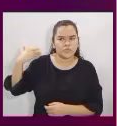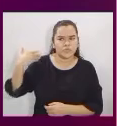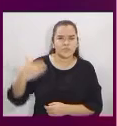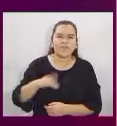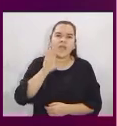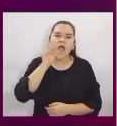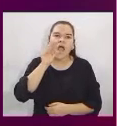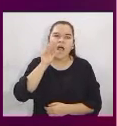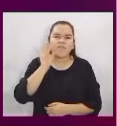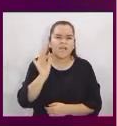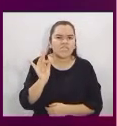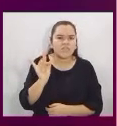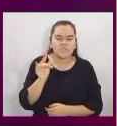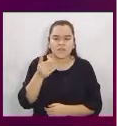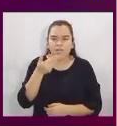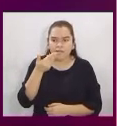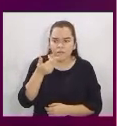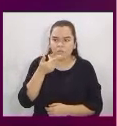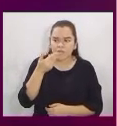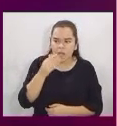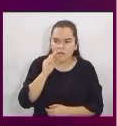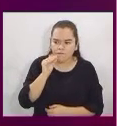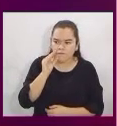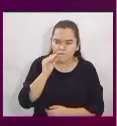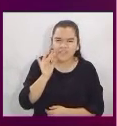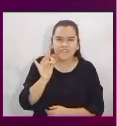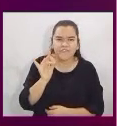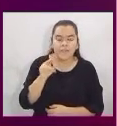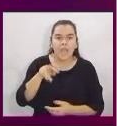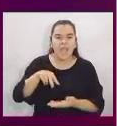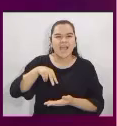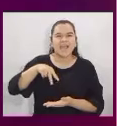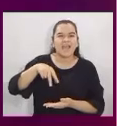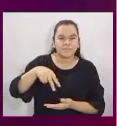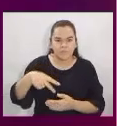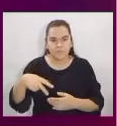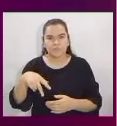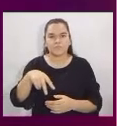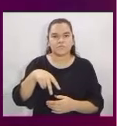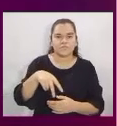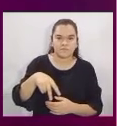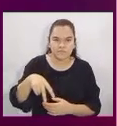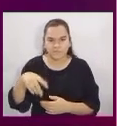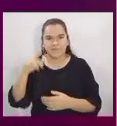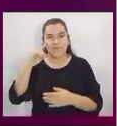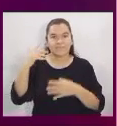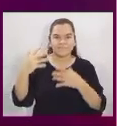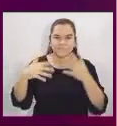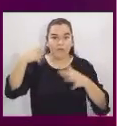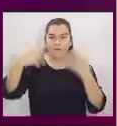de años, que habla con mucha dificultad y tiene un andar muy